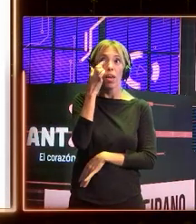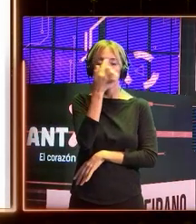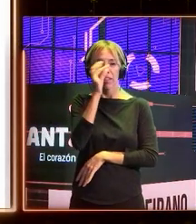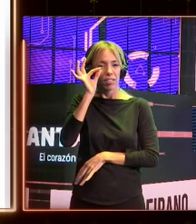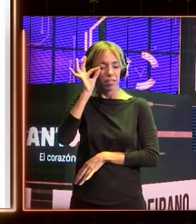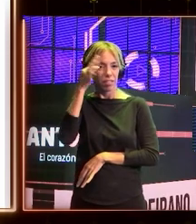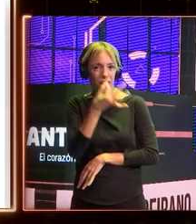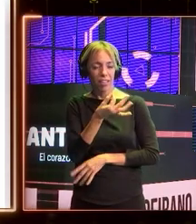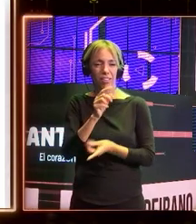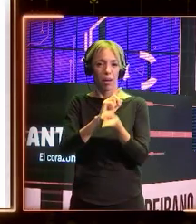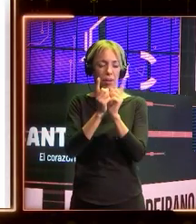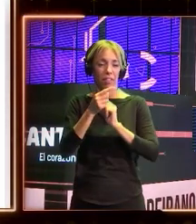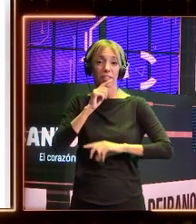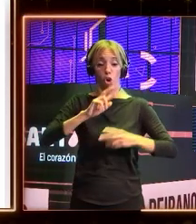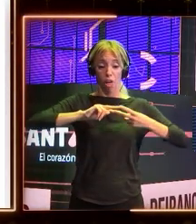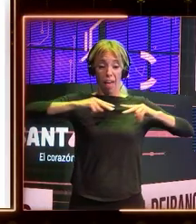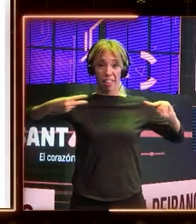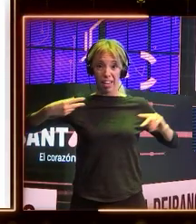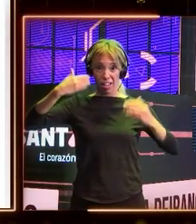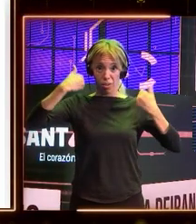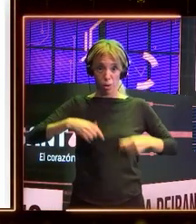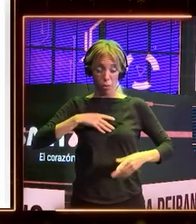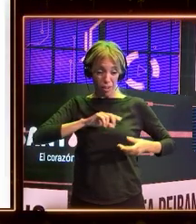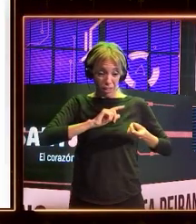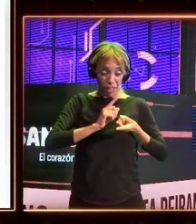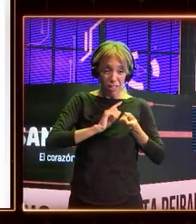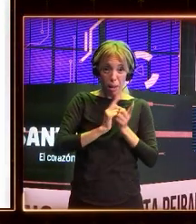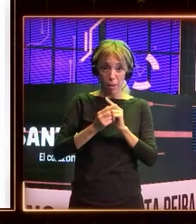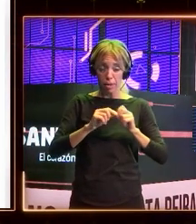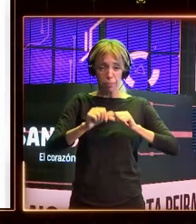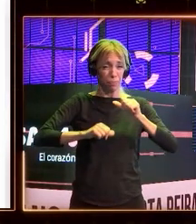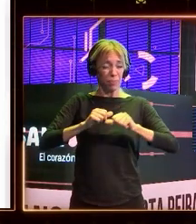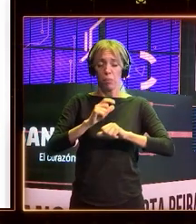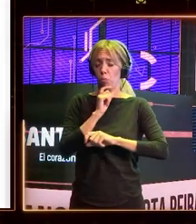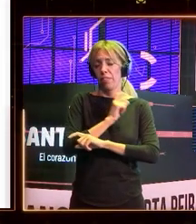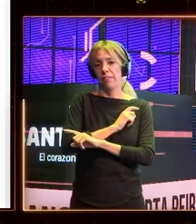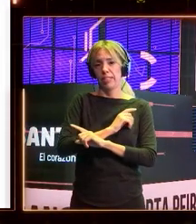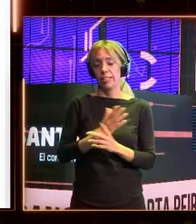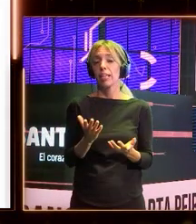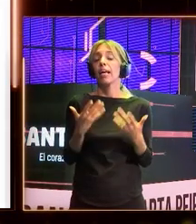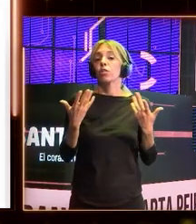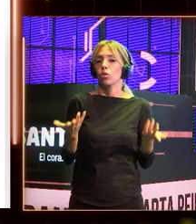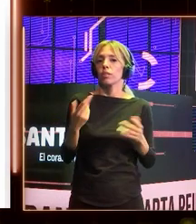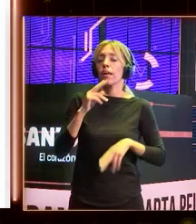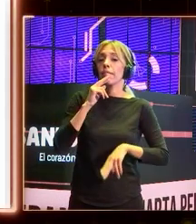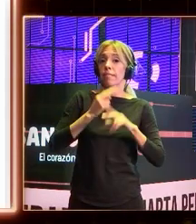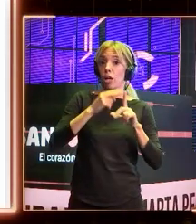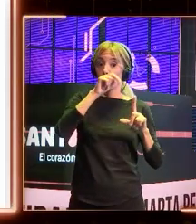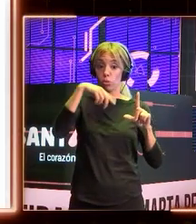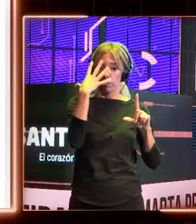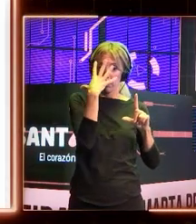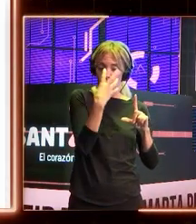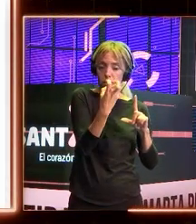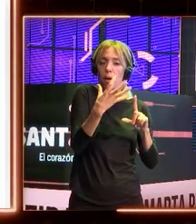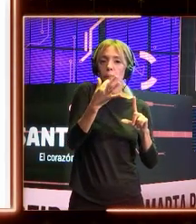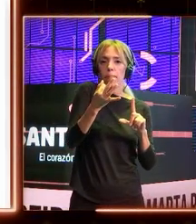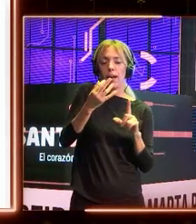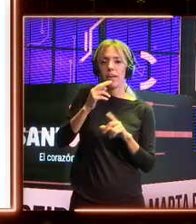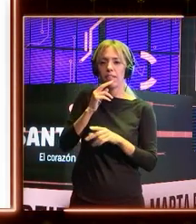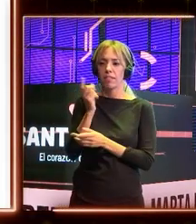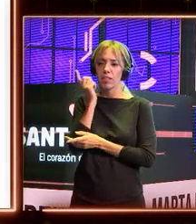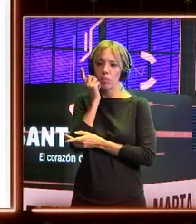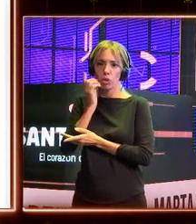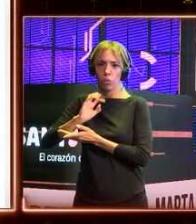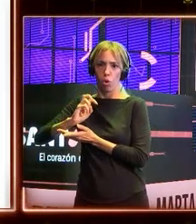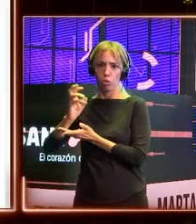difícil, cambiarte el ADN es mucho más difícil, ¿no? Entonces, bueno, pues estos son datos que además se juntan con los datos de otros